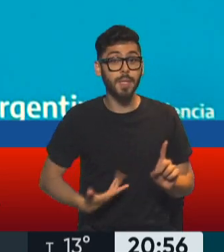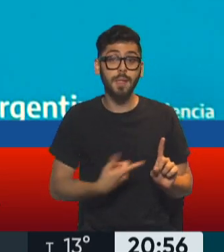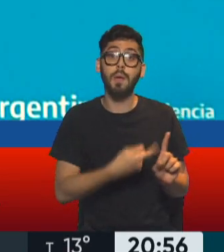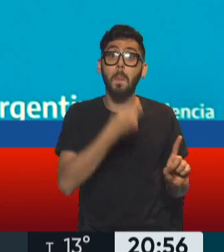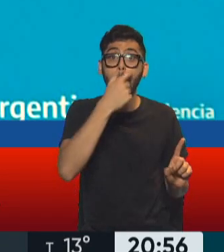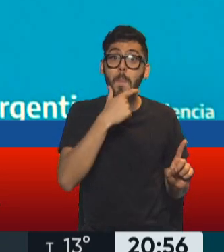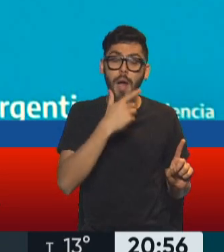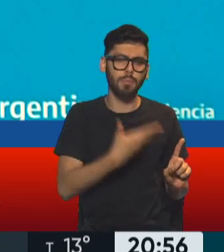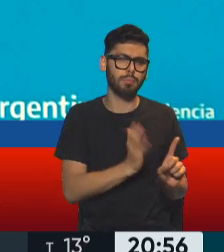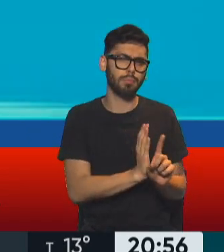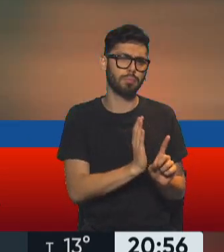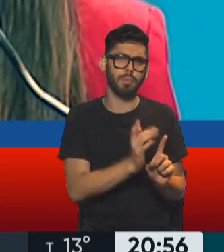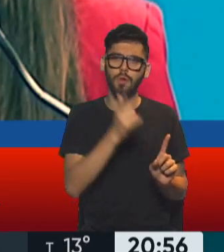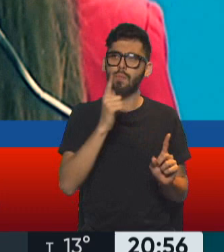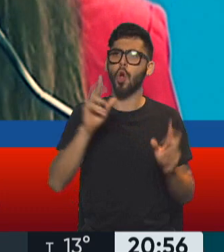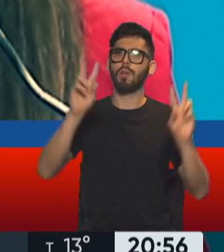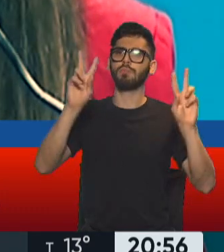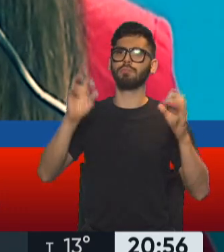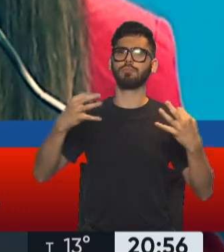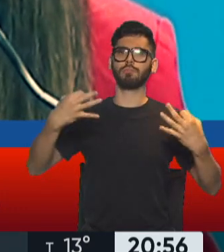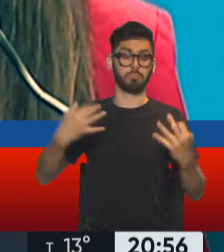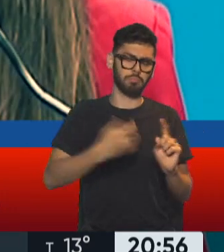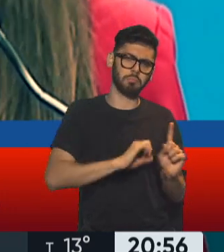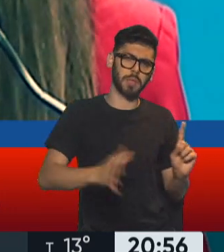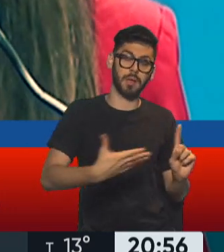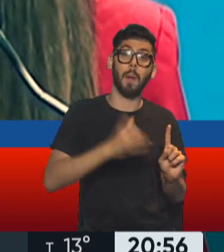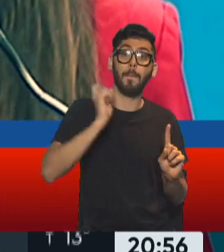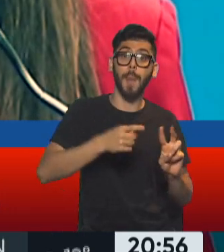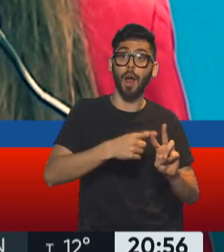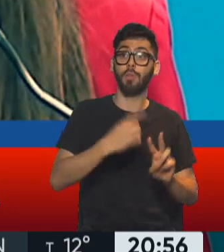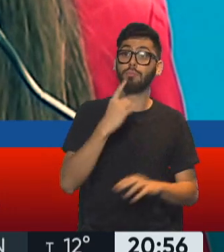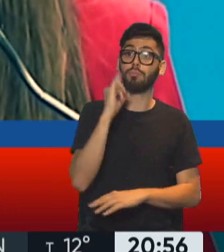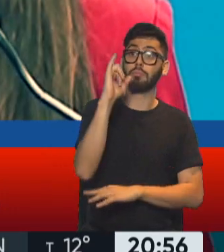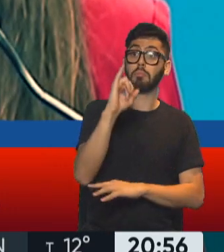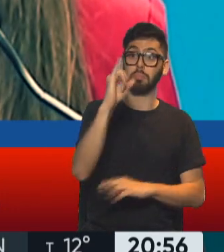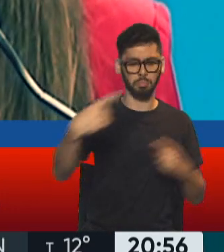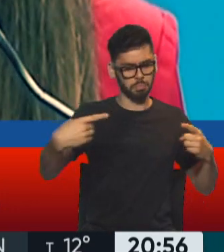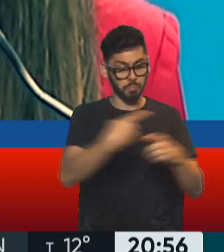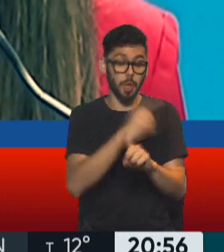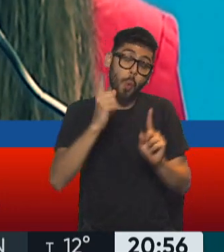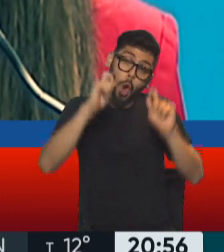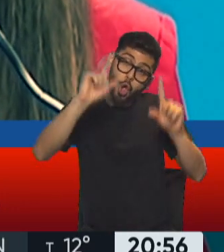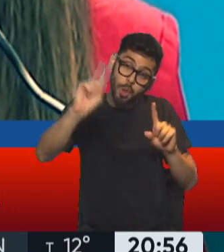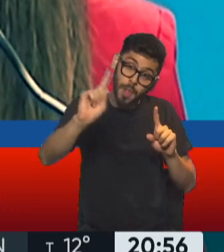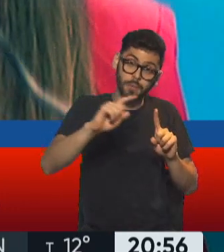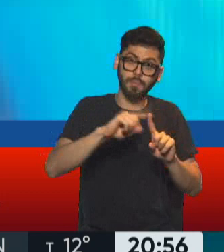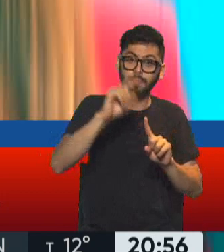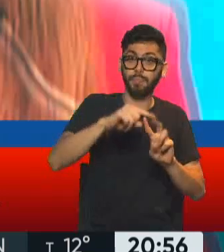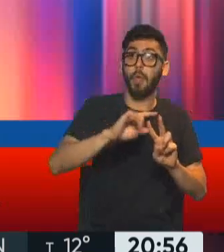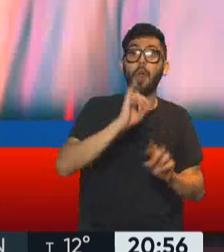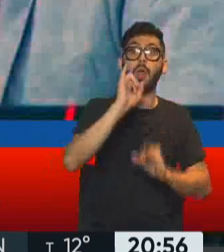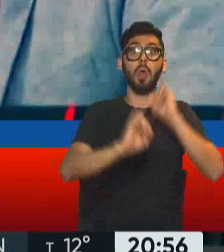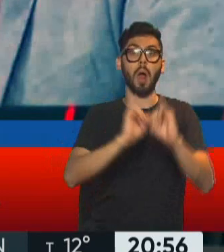Mauricio Macri es absolutamente antirrepublicana y que es completamente contradictoria con el discurso, pero no nos asombra que sea contradictorio con el discurso que llevan